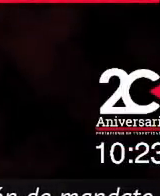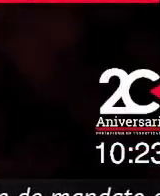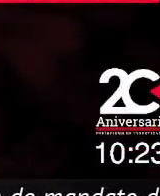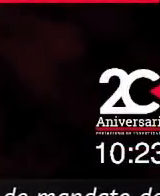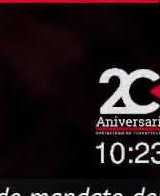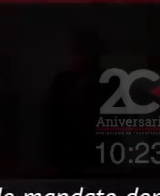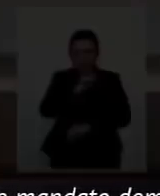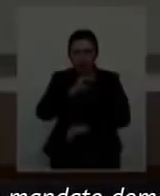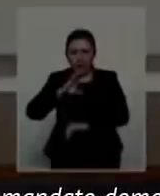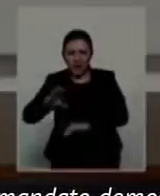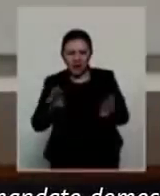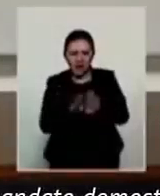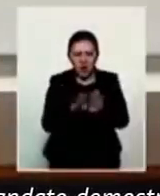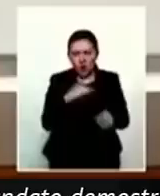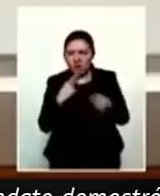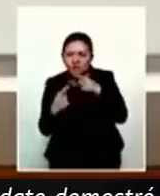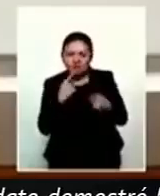escuchar.